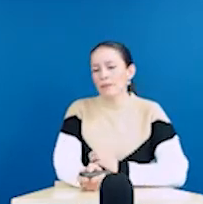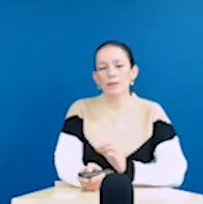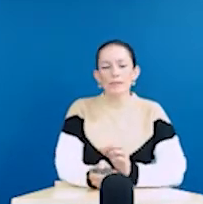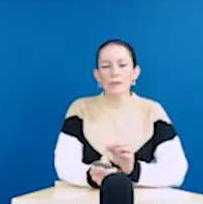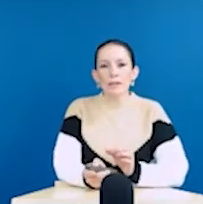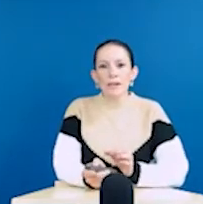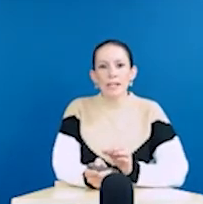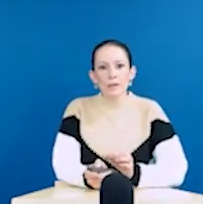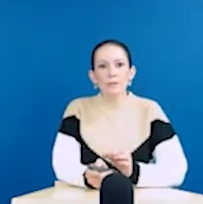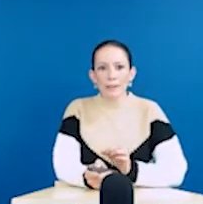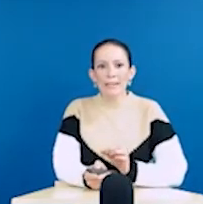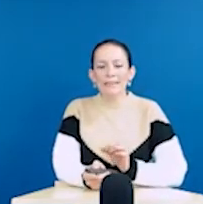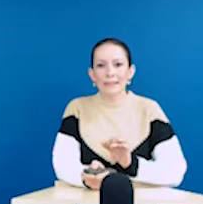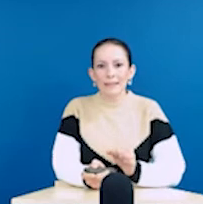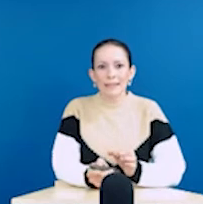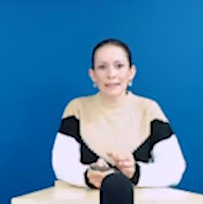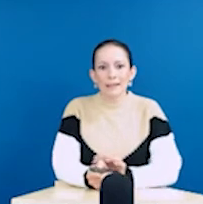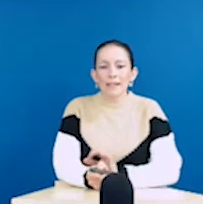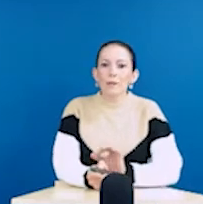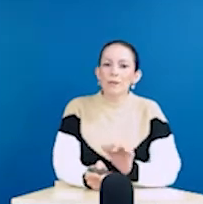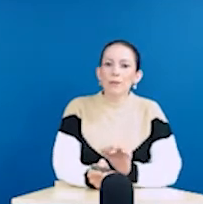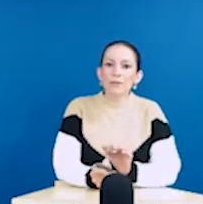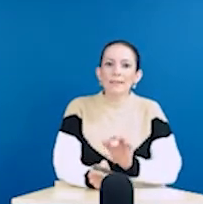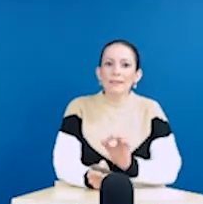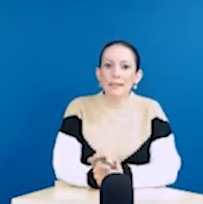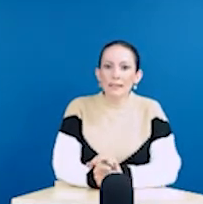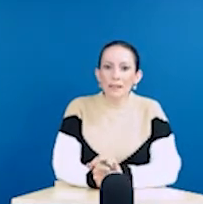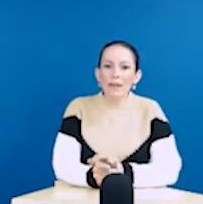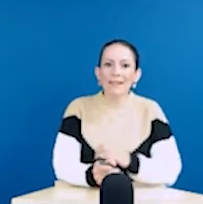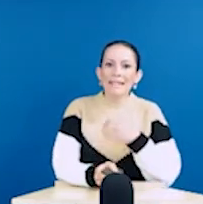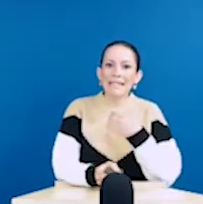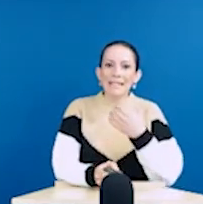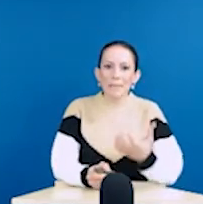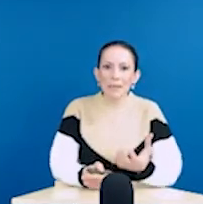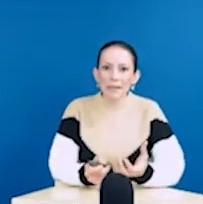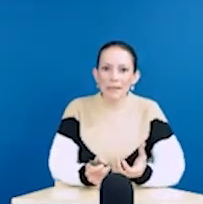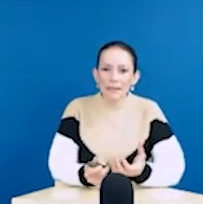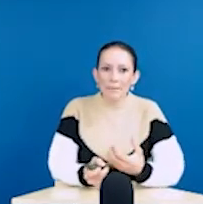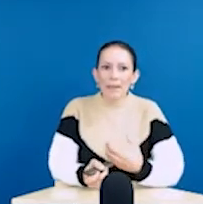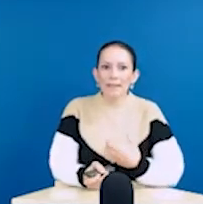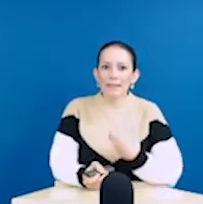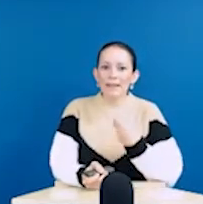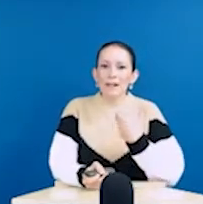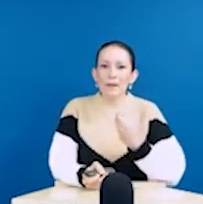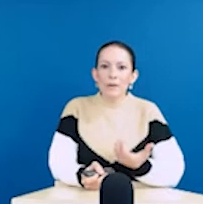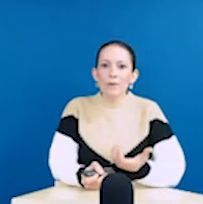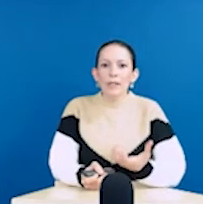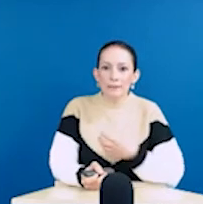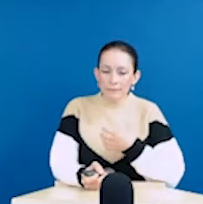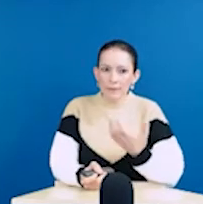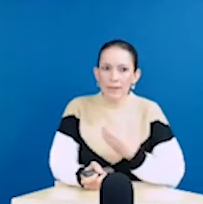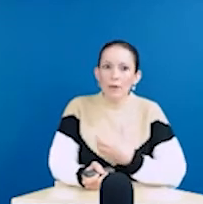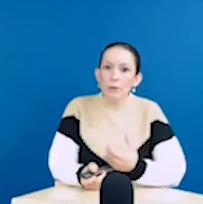llamado, con seguridad ellos van a entender. Y cuando ellos entienden cuál es la dinámica para hacer el